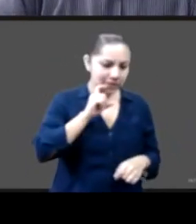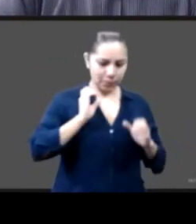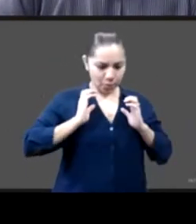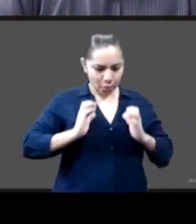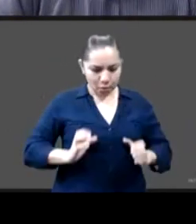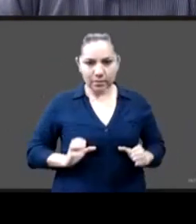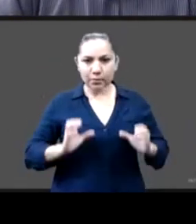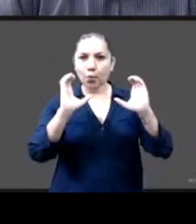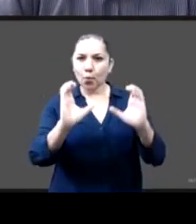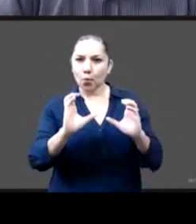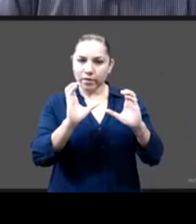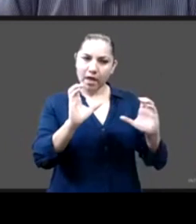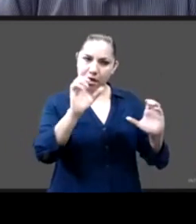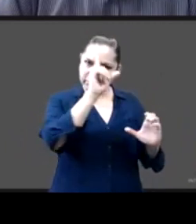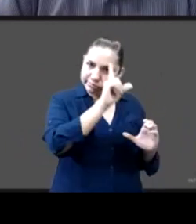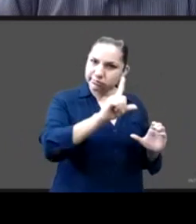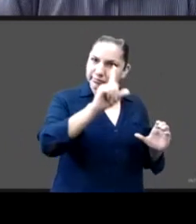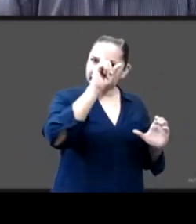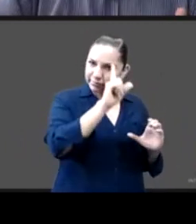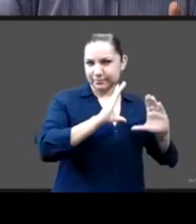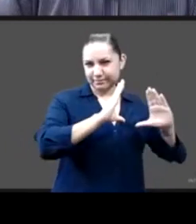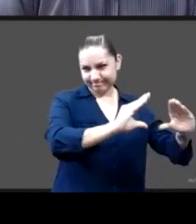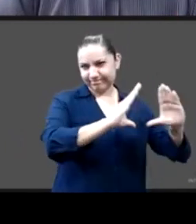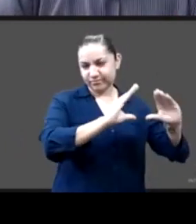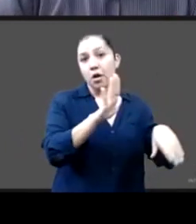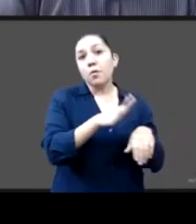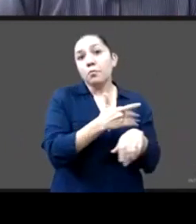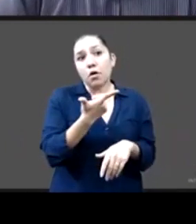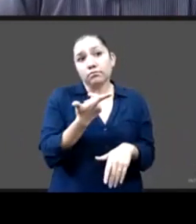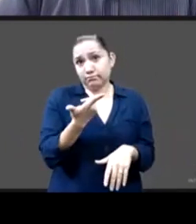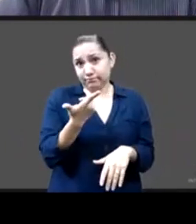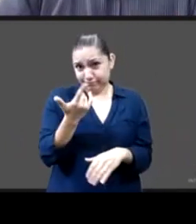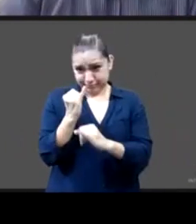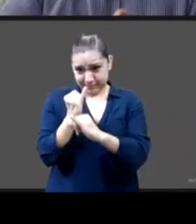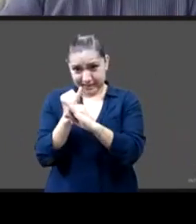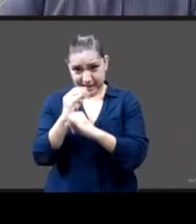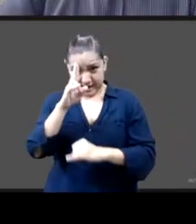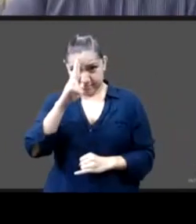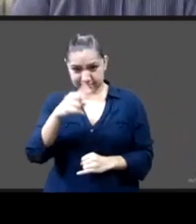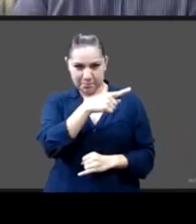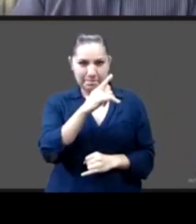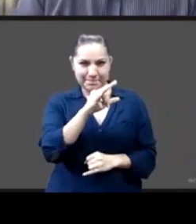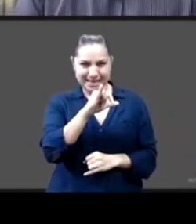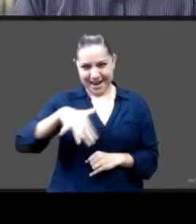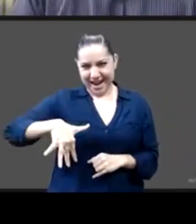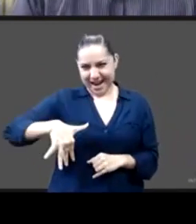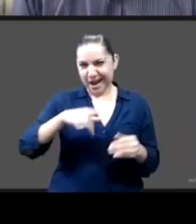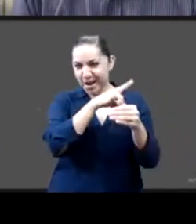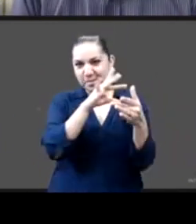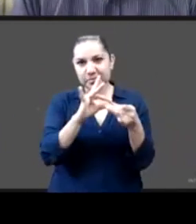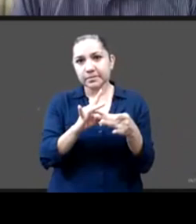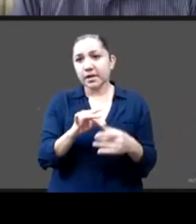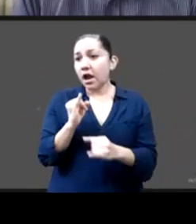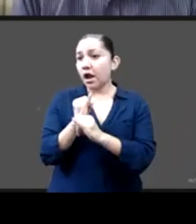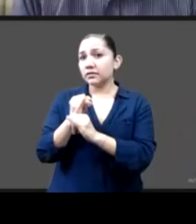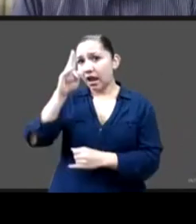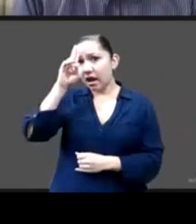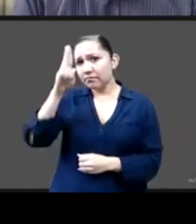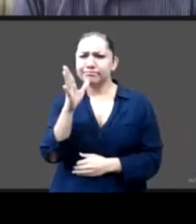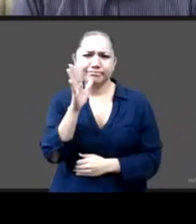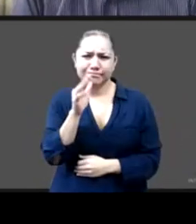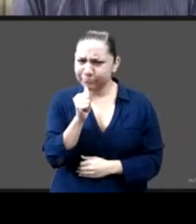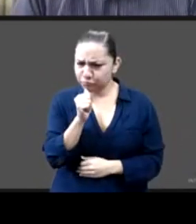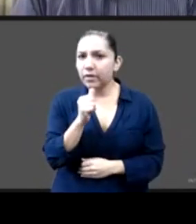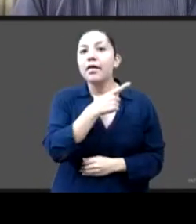la prohibición del acceso a internet no es opción. Tenemos que fortalecerles y un camino y una ruta es sin duda la educación sexual